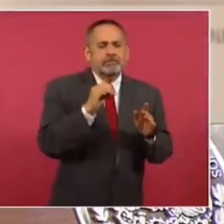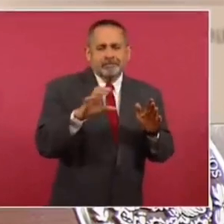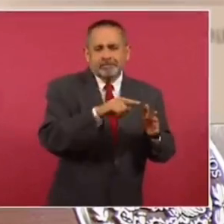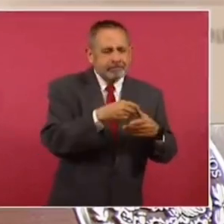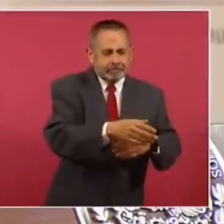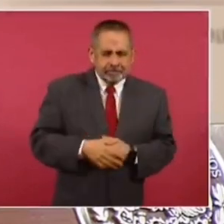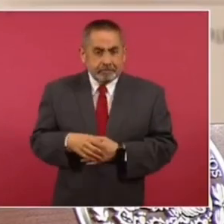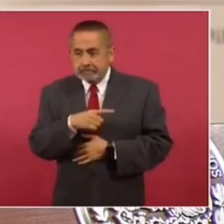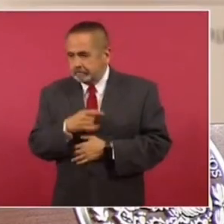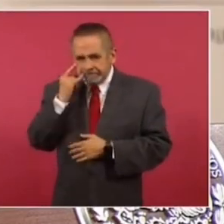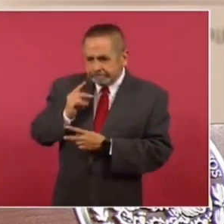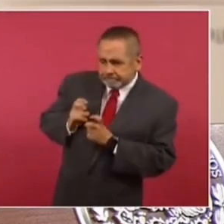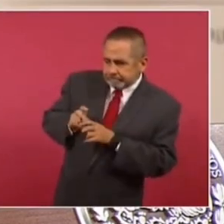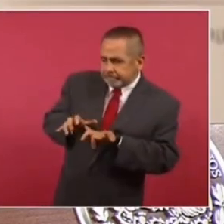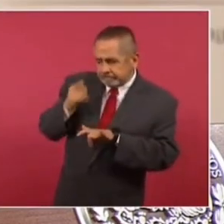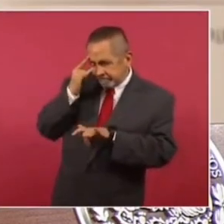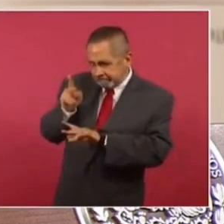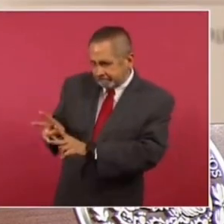Hackean.